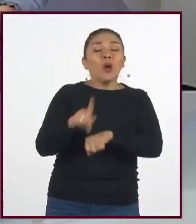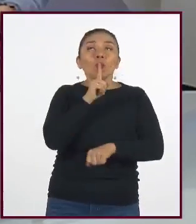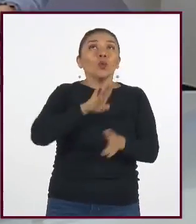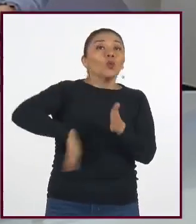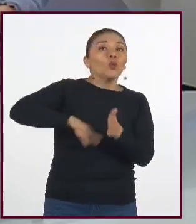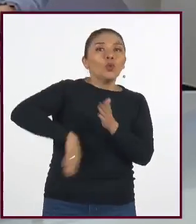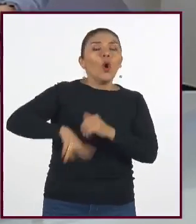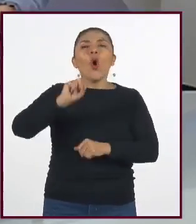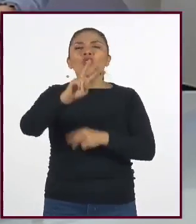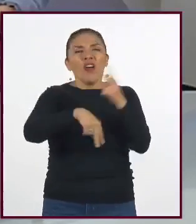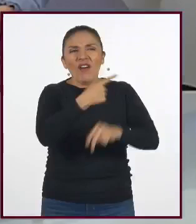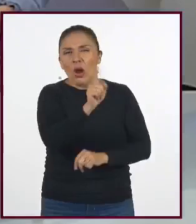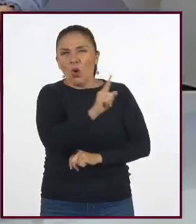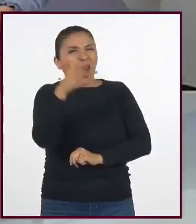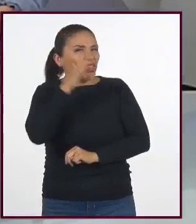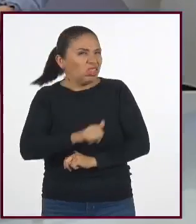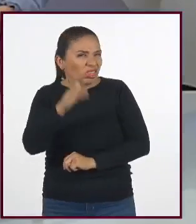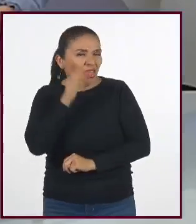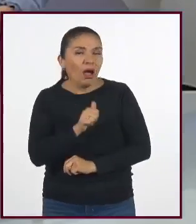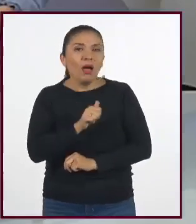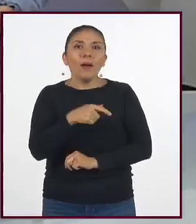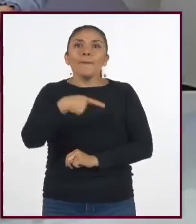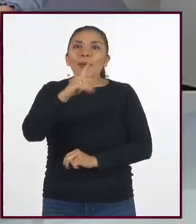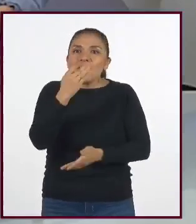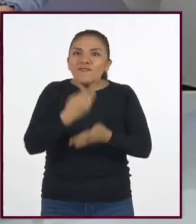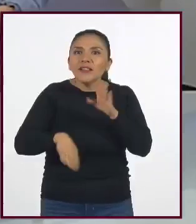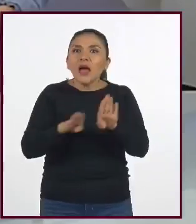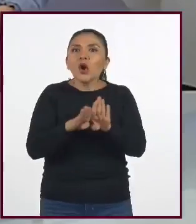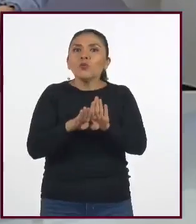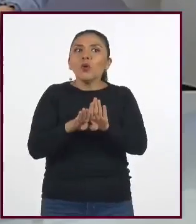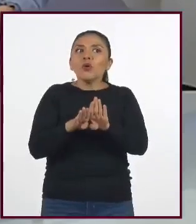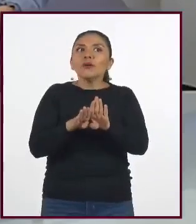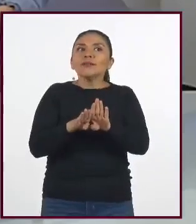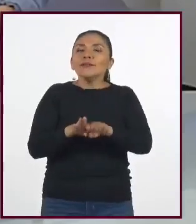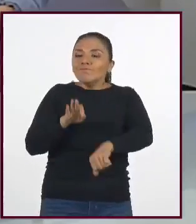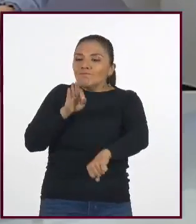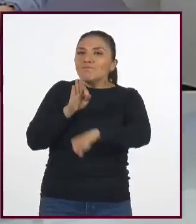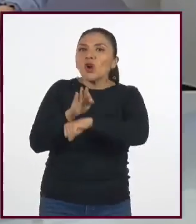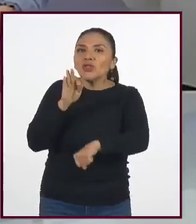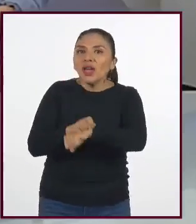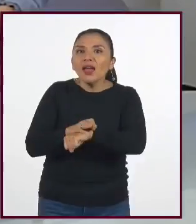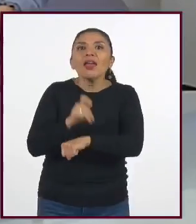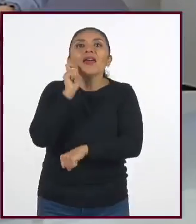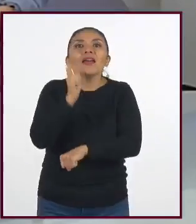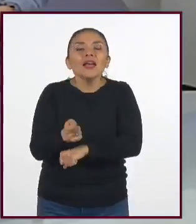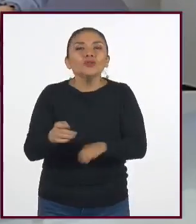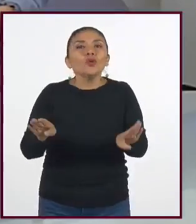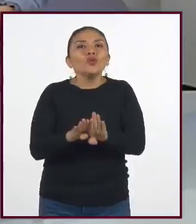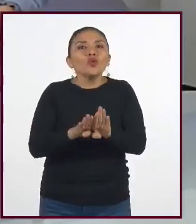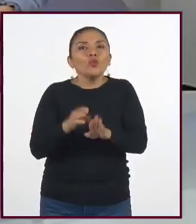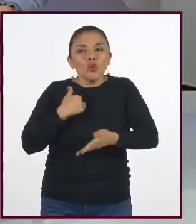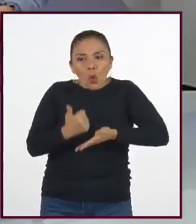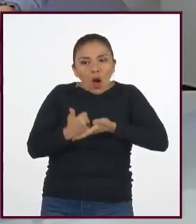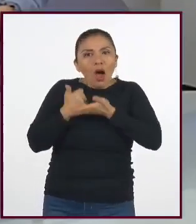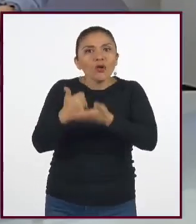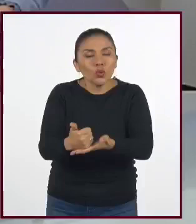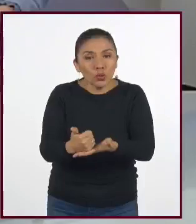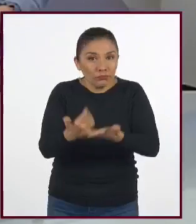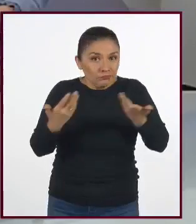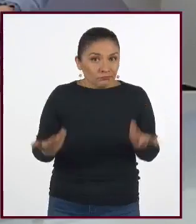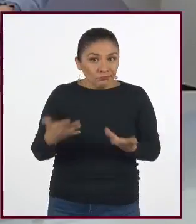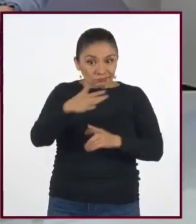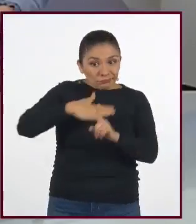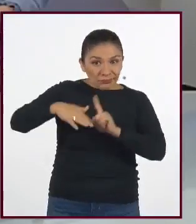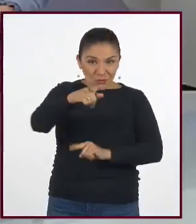no vayas, ¿no? Y omitimos esta parte de los factores de protección. ¿Cómo podemos ayudarlo? Desde el entorno, donde, como